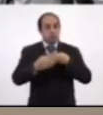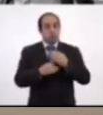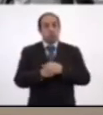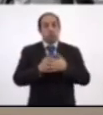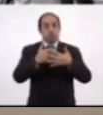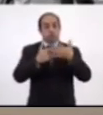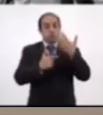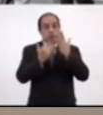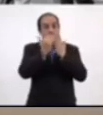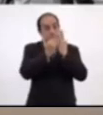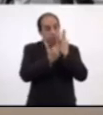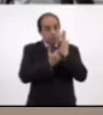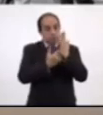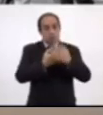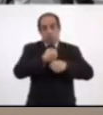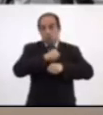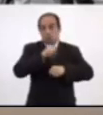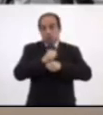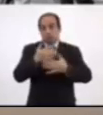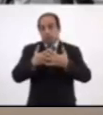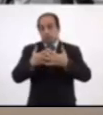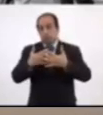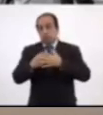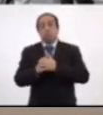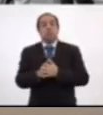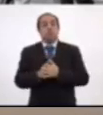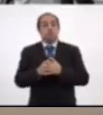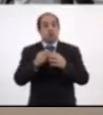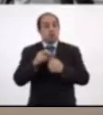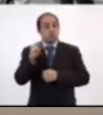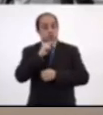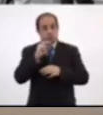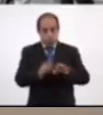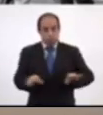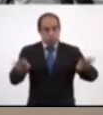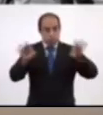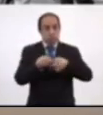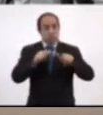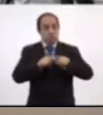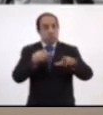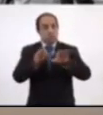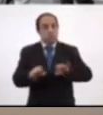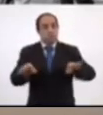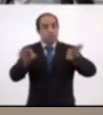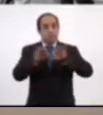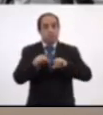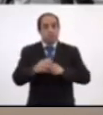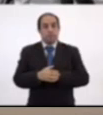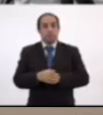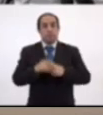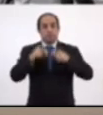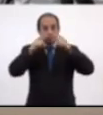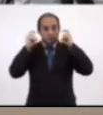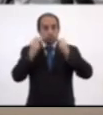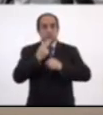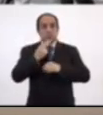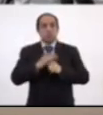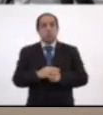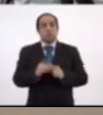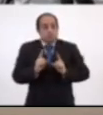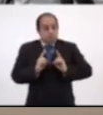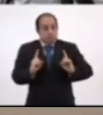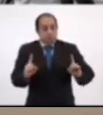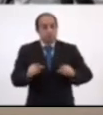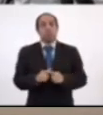baja desde hace muchas semanas y además con velocidades bastante importantes, sigue siendo importante usar el cubrebocas, mantener la sana